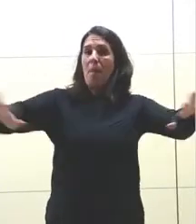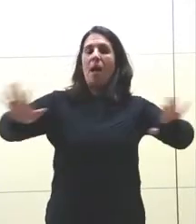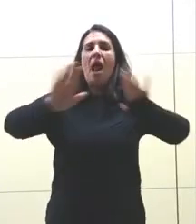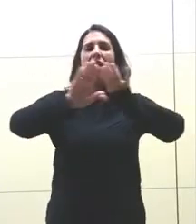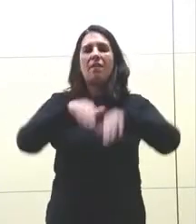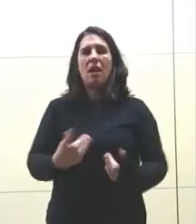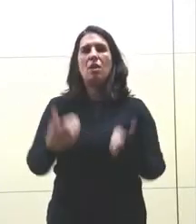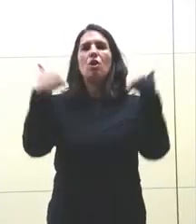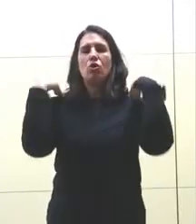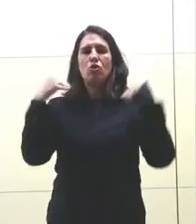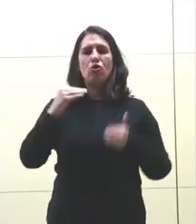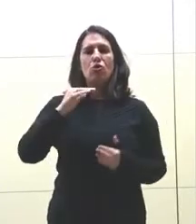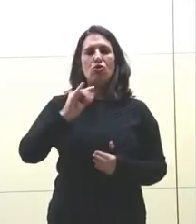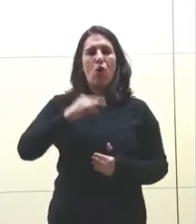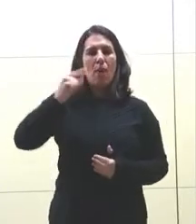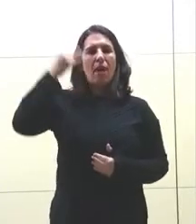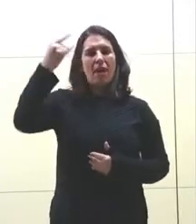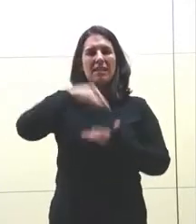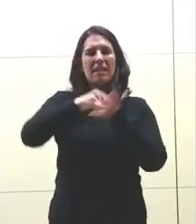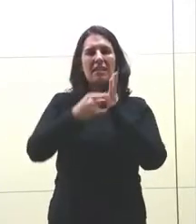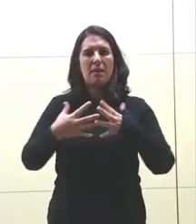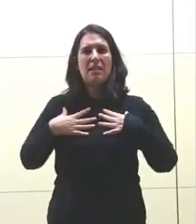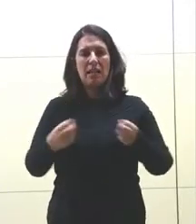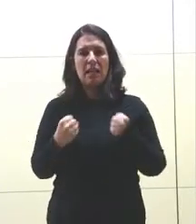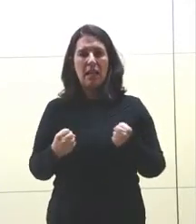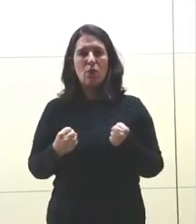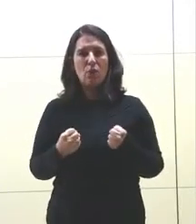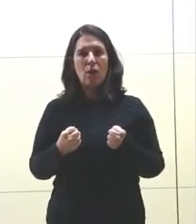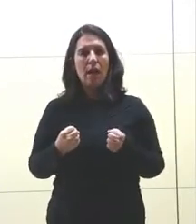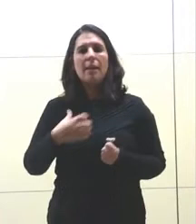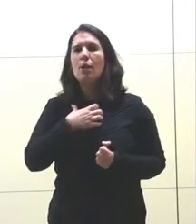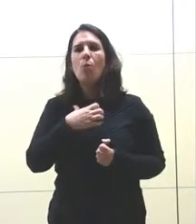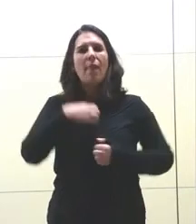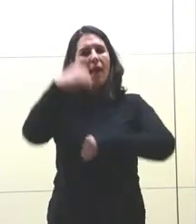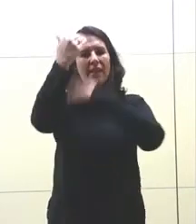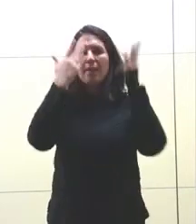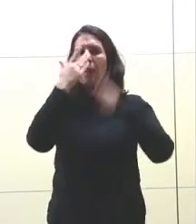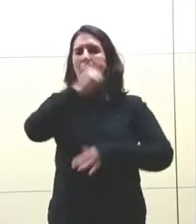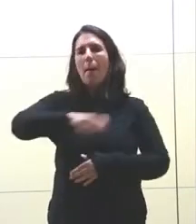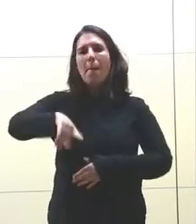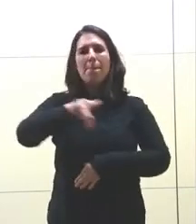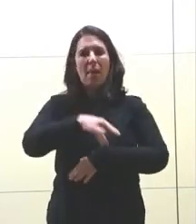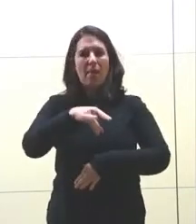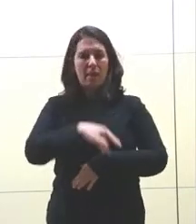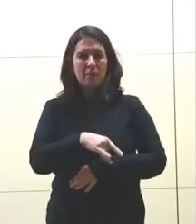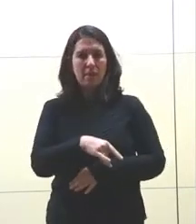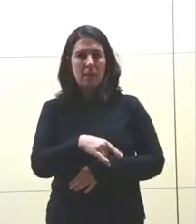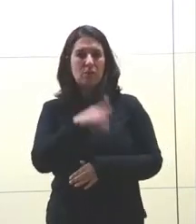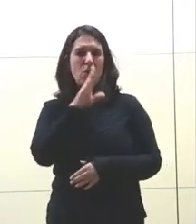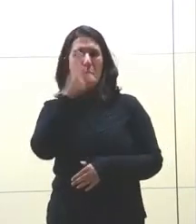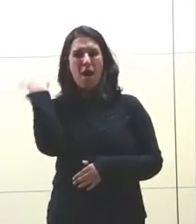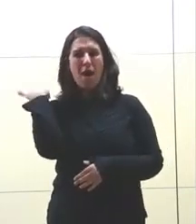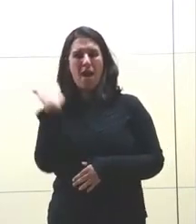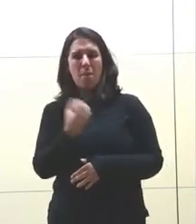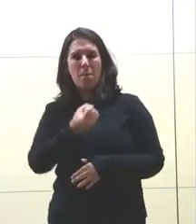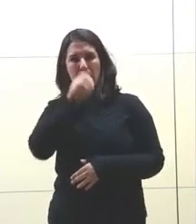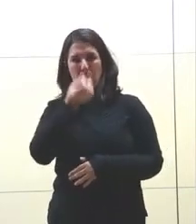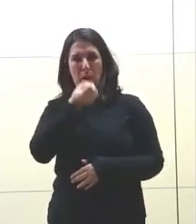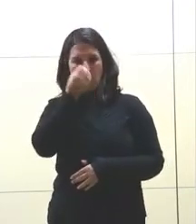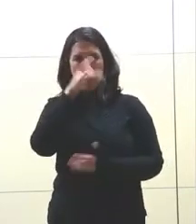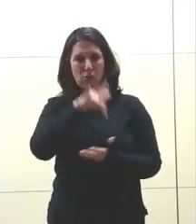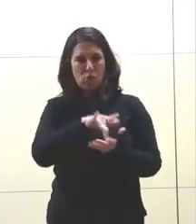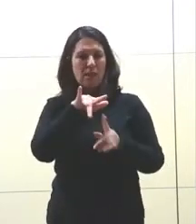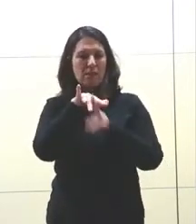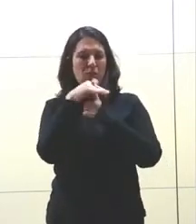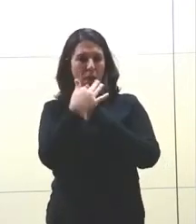sanitario que no sería capaz de atender a los pacientes, que, como ocurrió en primavera, que estaba en